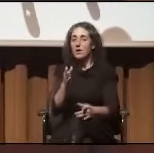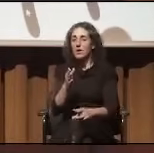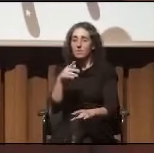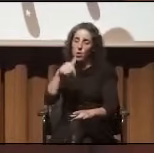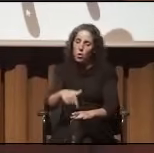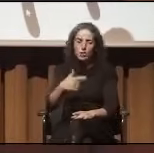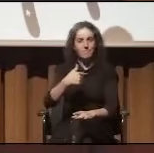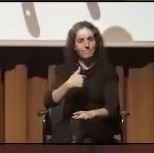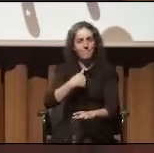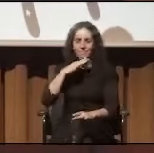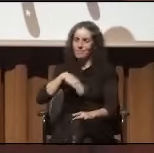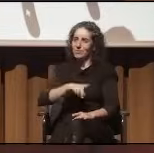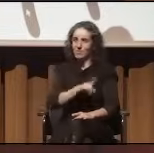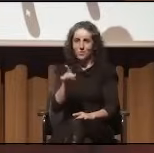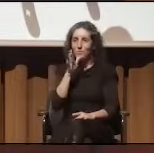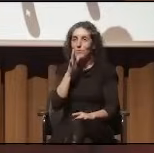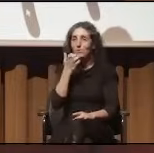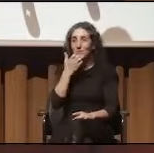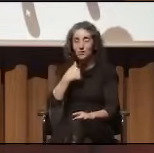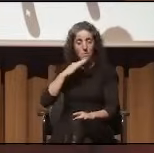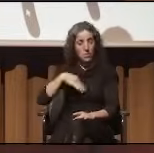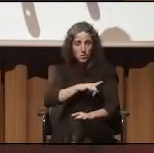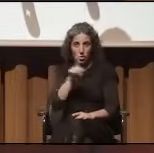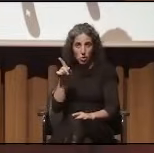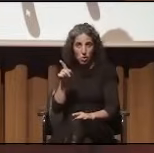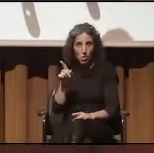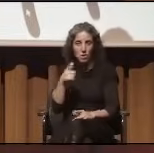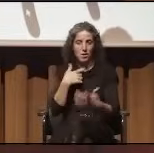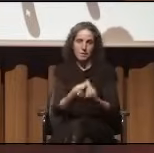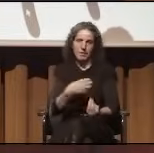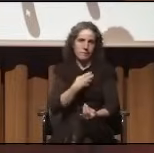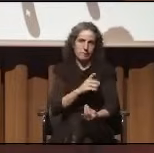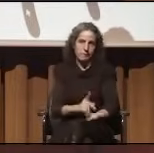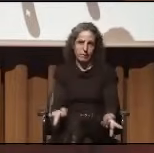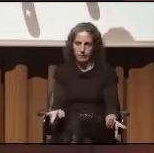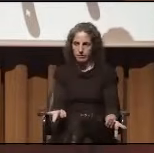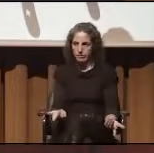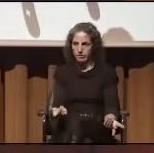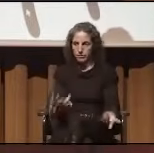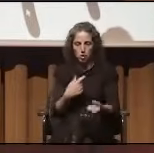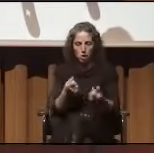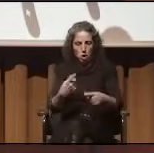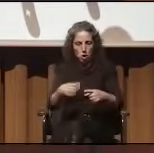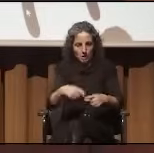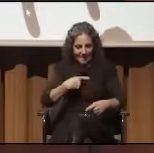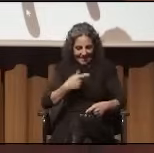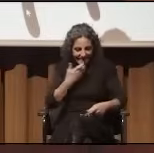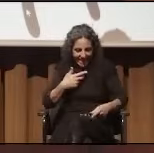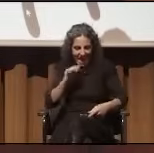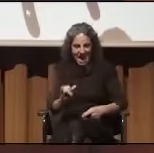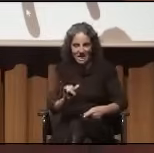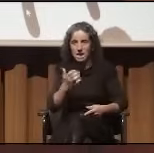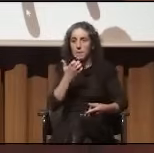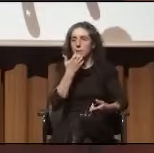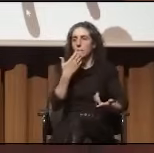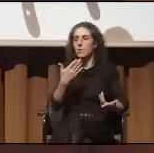no lo haces bien, ni puedes hacer el bien. Esa es otra norma básica. Tú das lo que tienes. Si lo que tienes es mala leche,